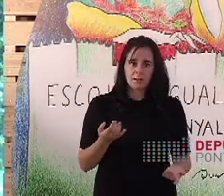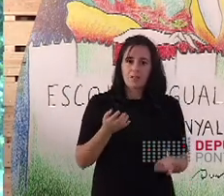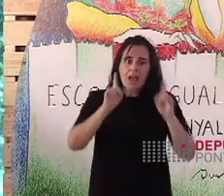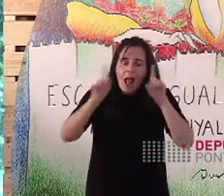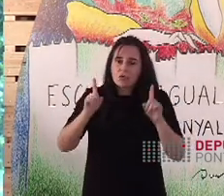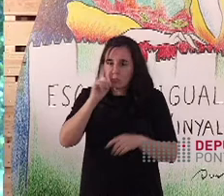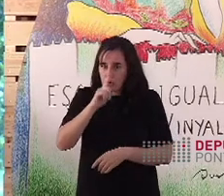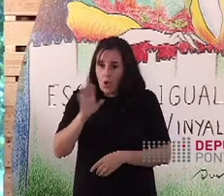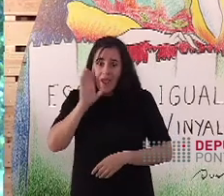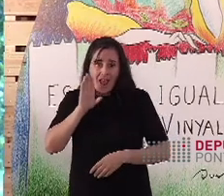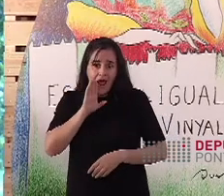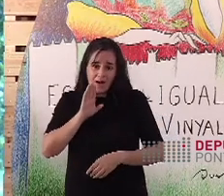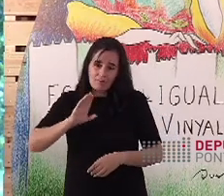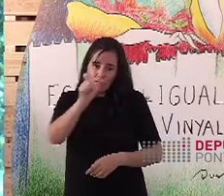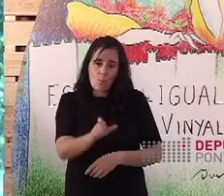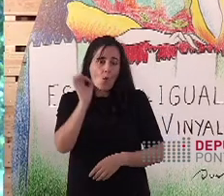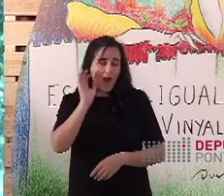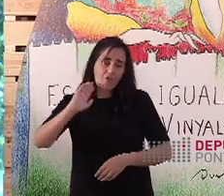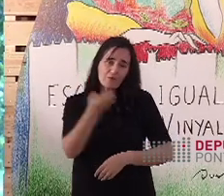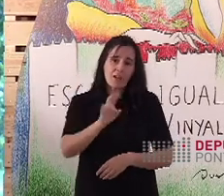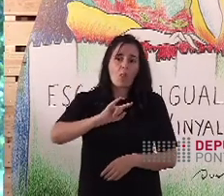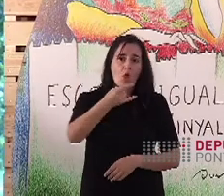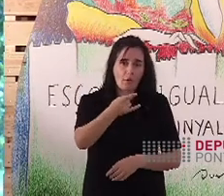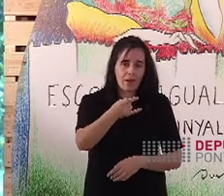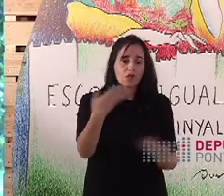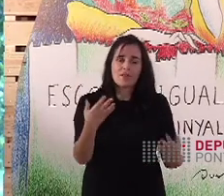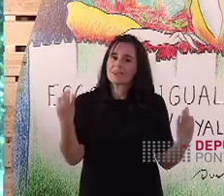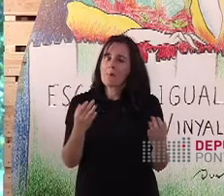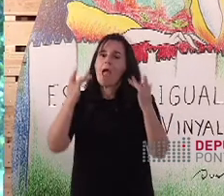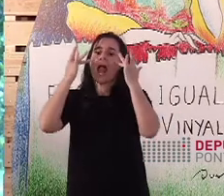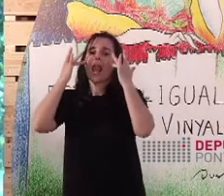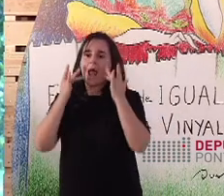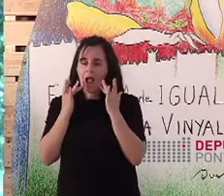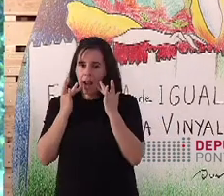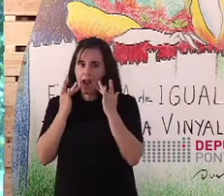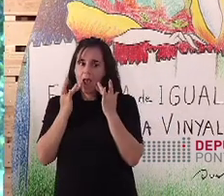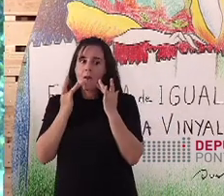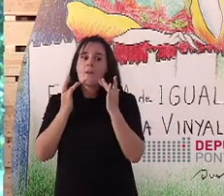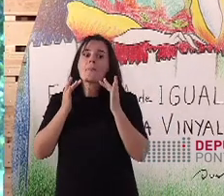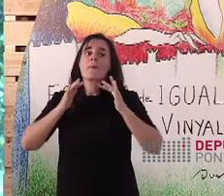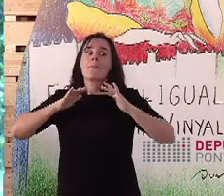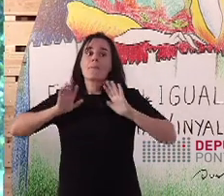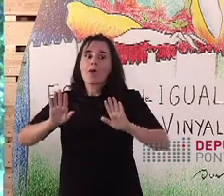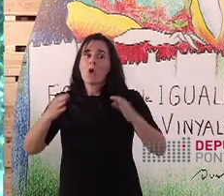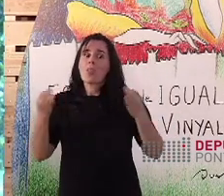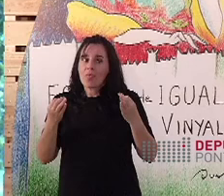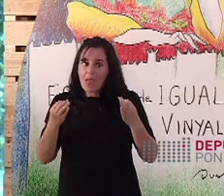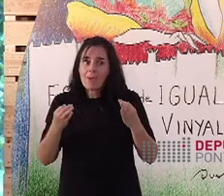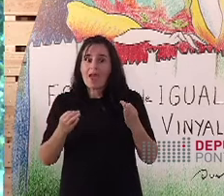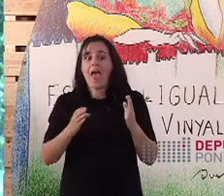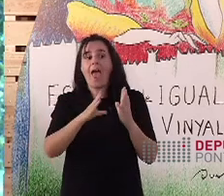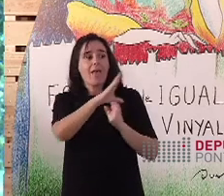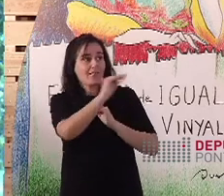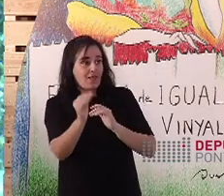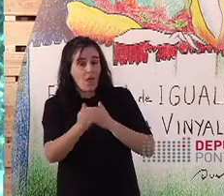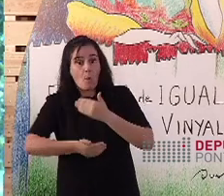con que podría ter. Non debe de ser ilegal, pero sí que debemos entender a ilegalidade destes outros dous procesos,